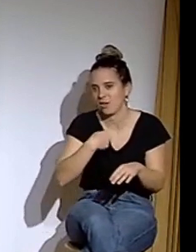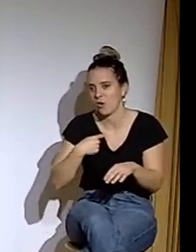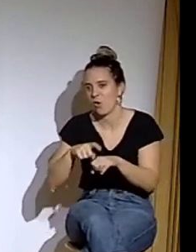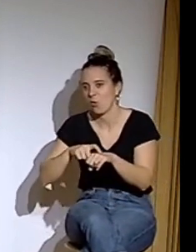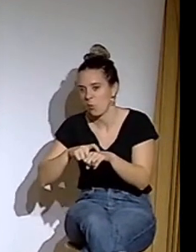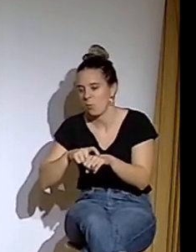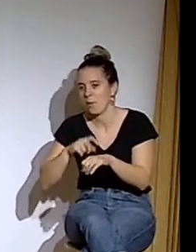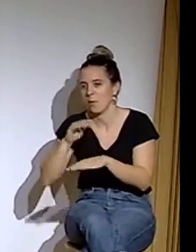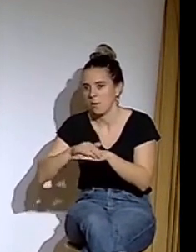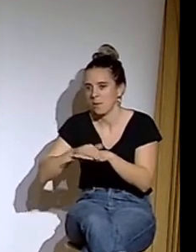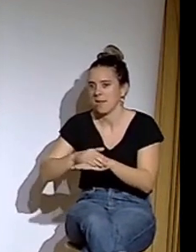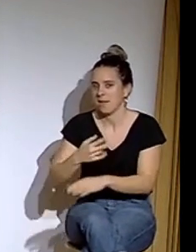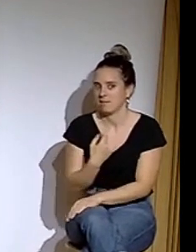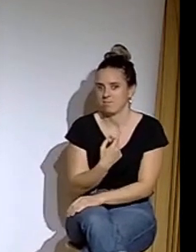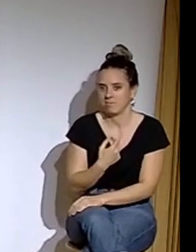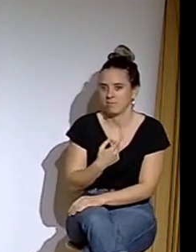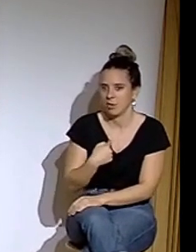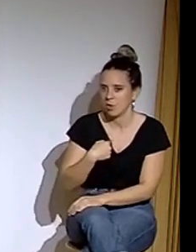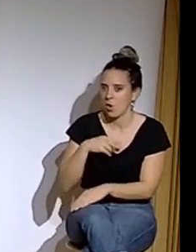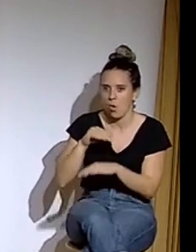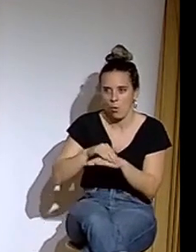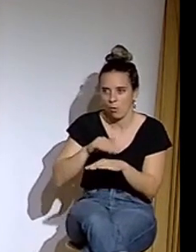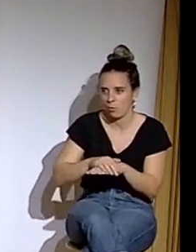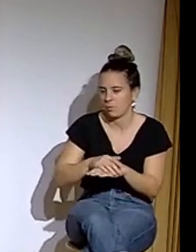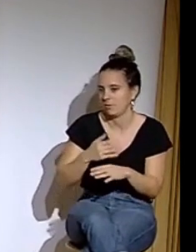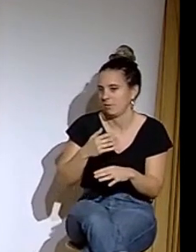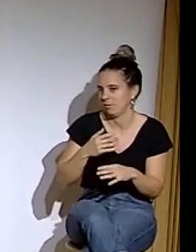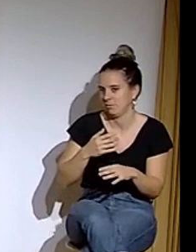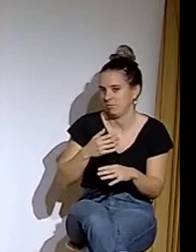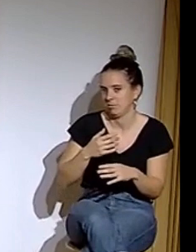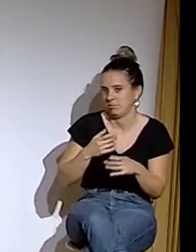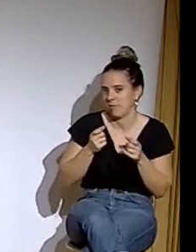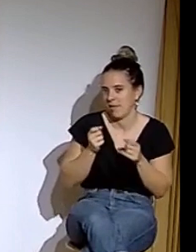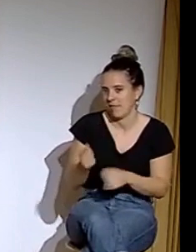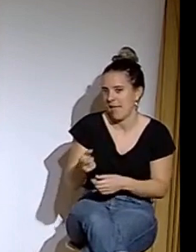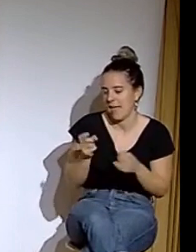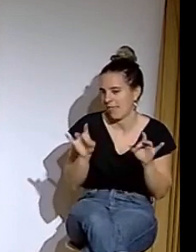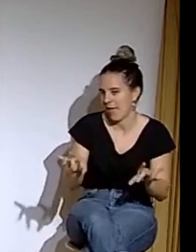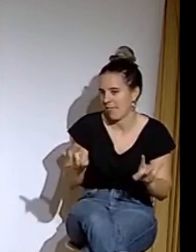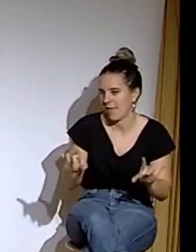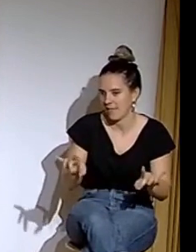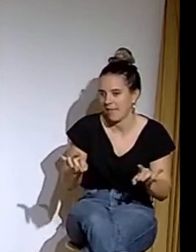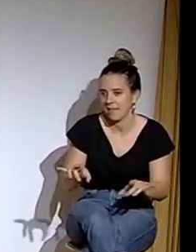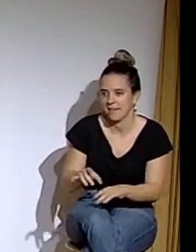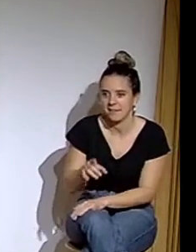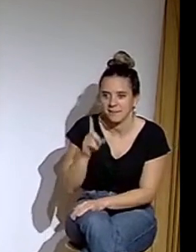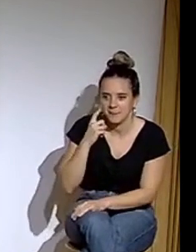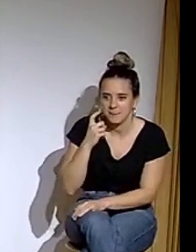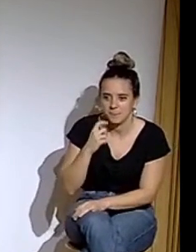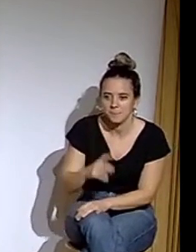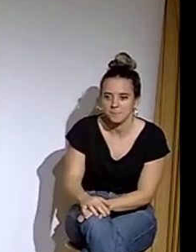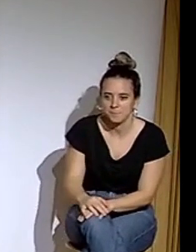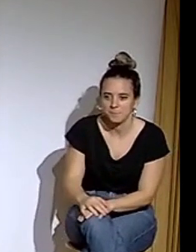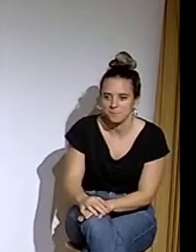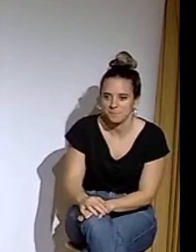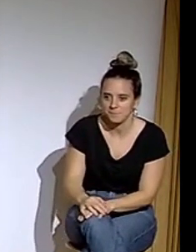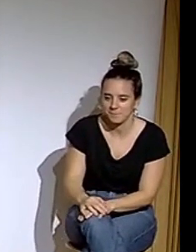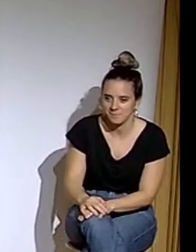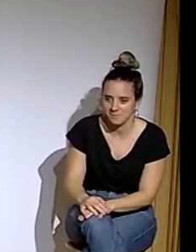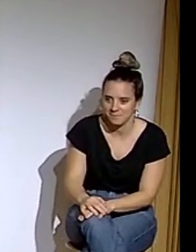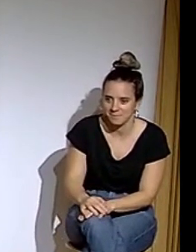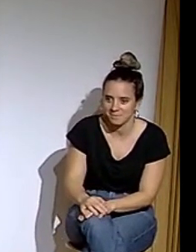entonces hizo sí soy muy culposa también entonces como me parece que que el